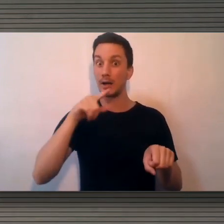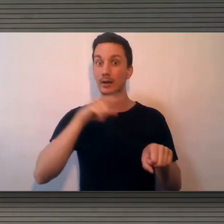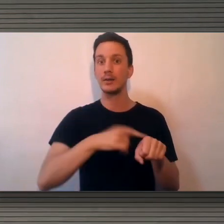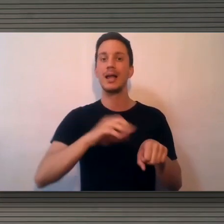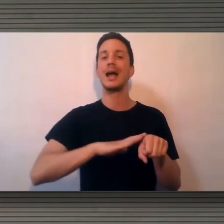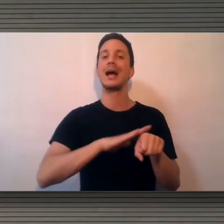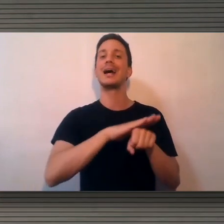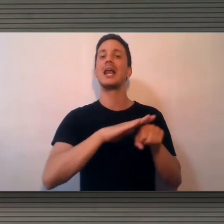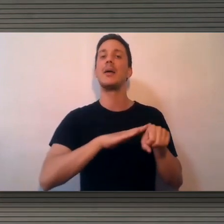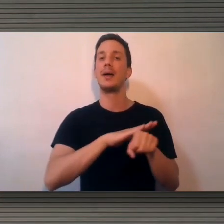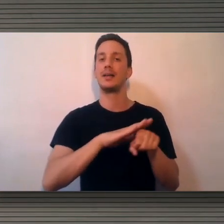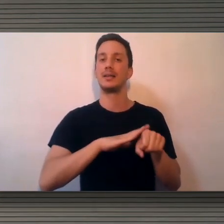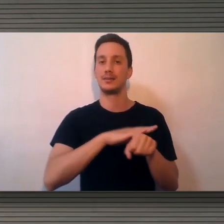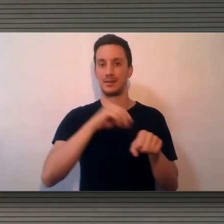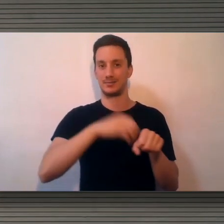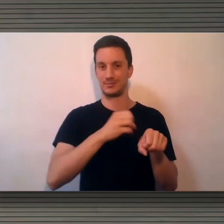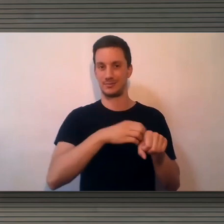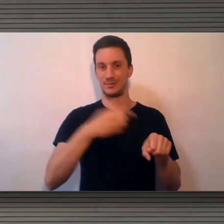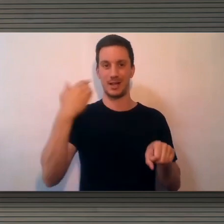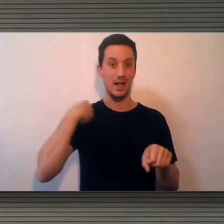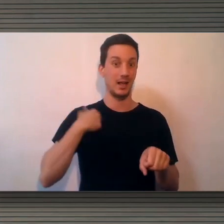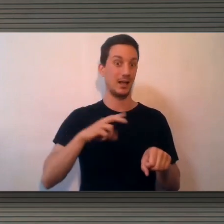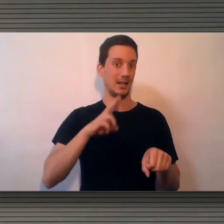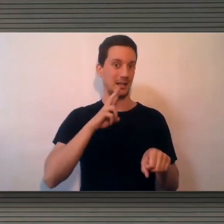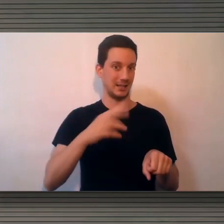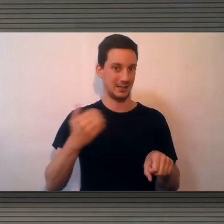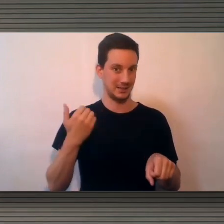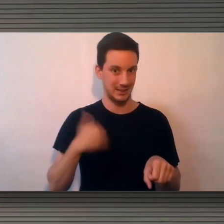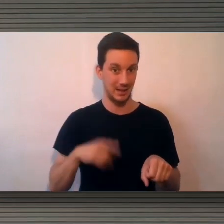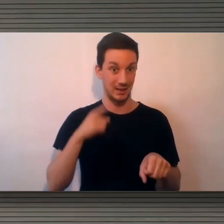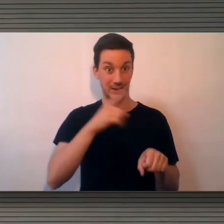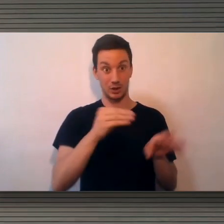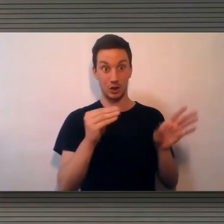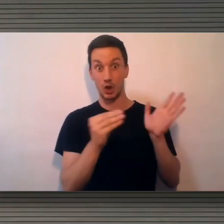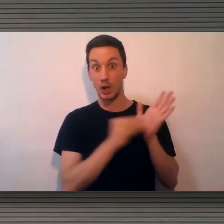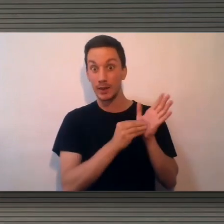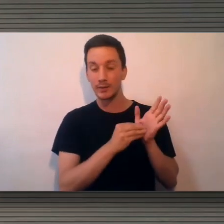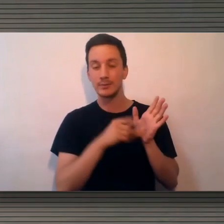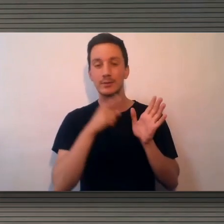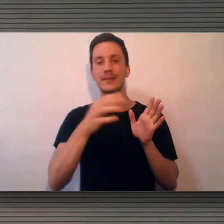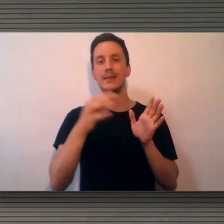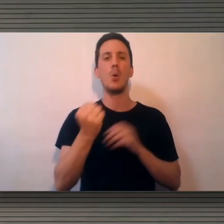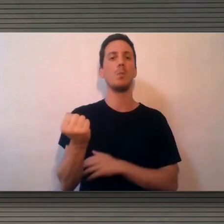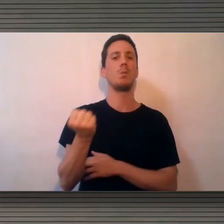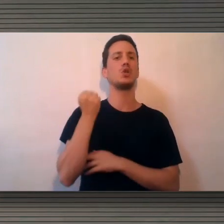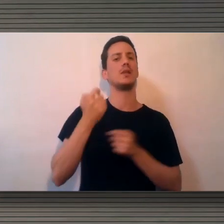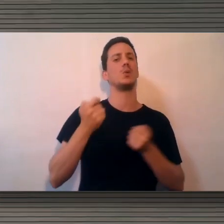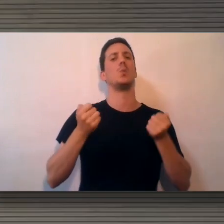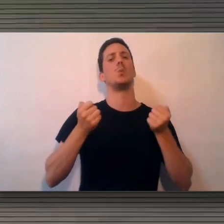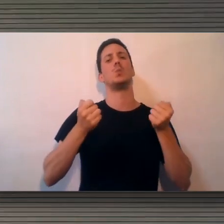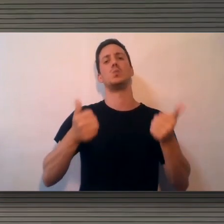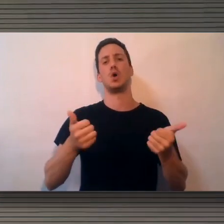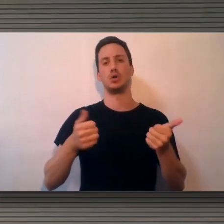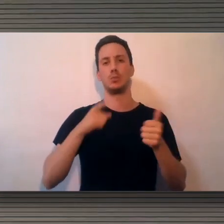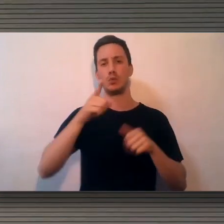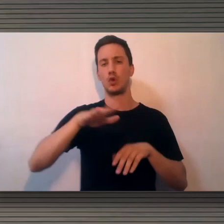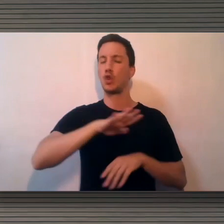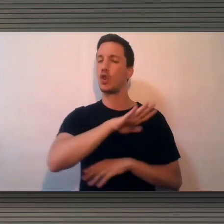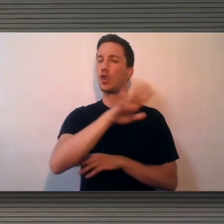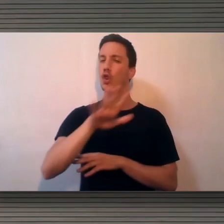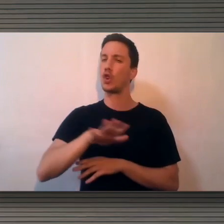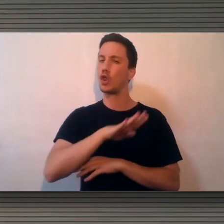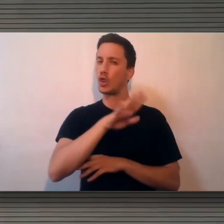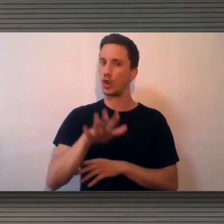cremita de cortisona, como habíamos dicho, pero en esta localización tiene que ser de baja potencia, ¿eh? Porque es una zona delicada, pero